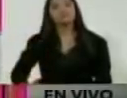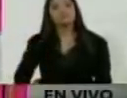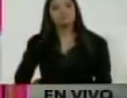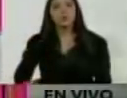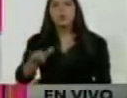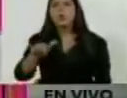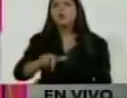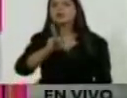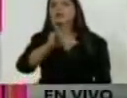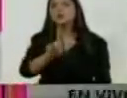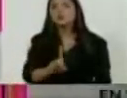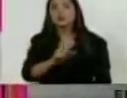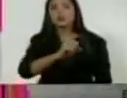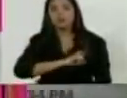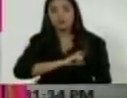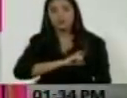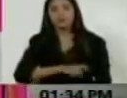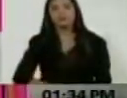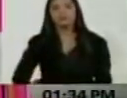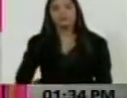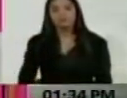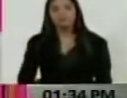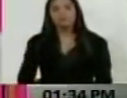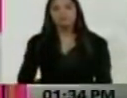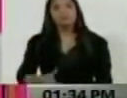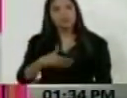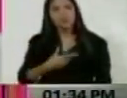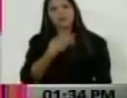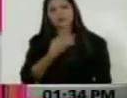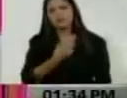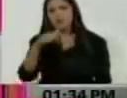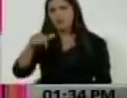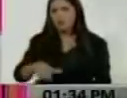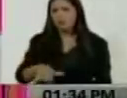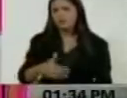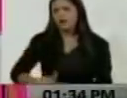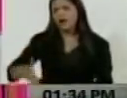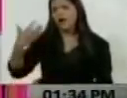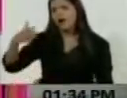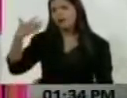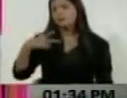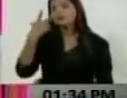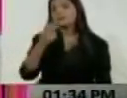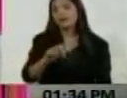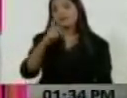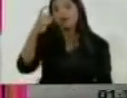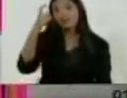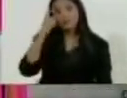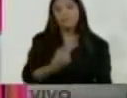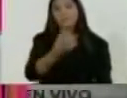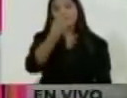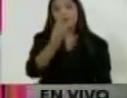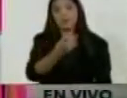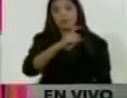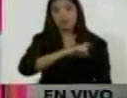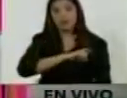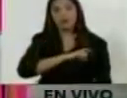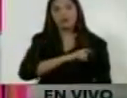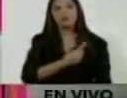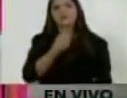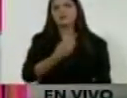31 de enero, puedo decir que hace 30 días atrás, el 1 de enero, yo